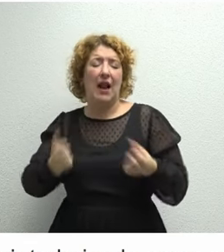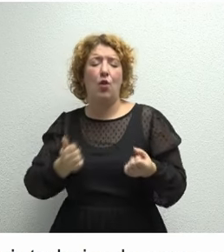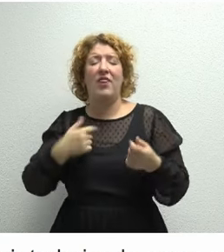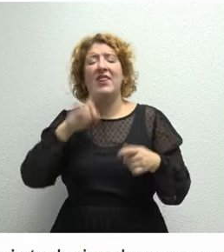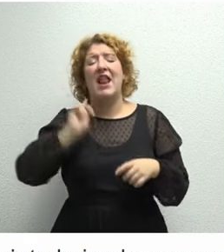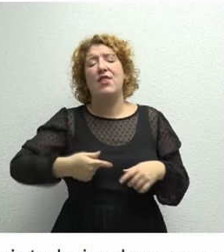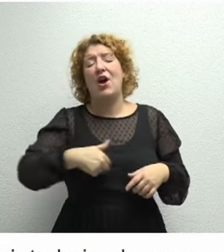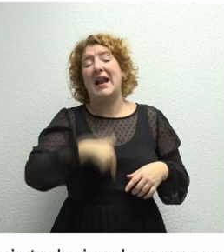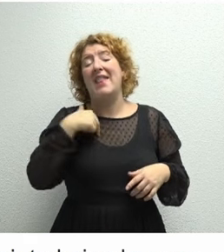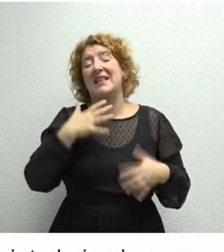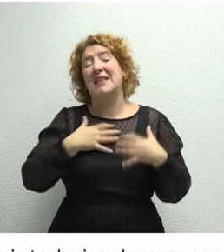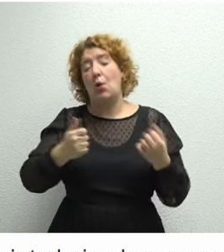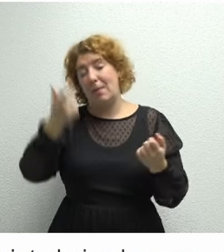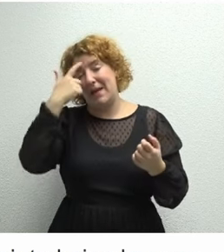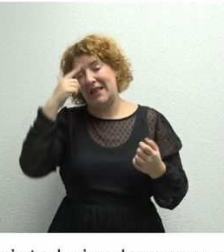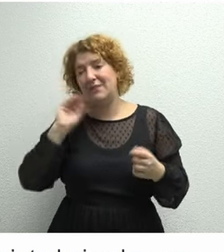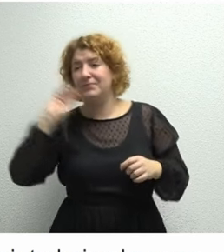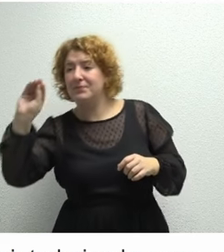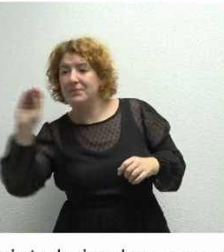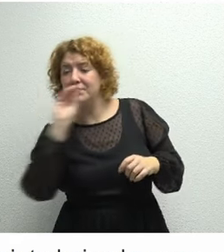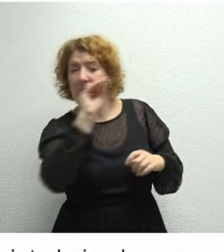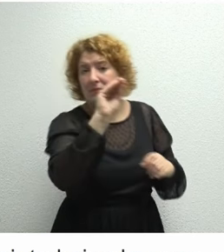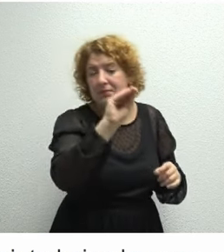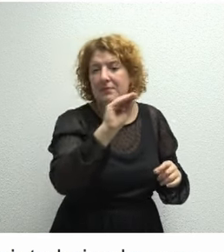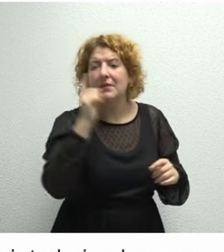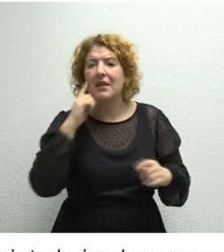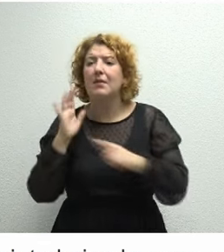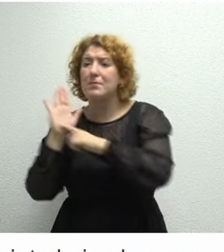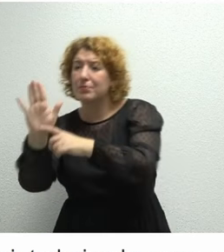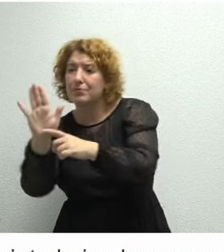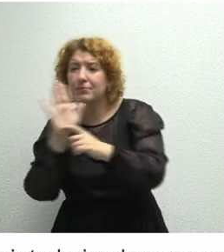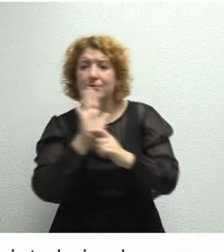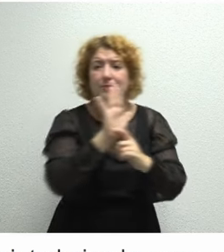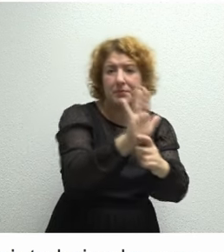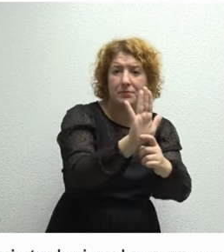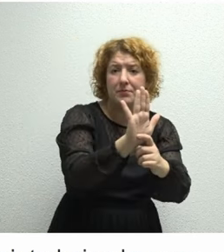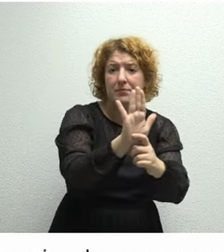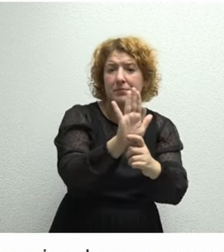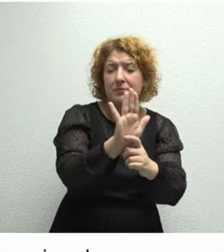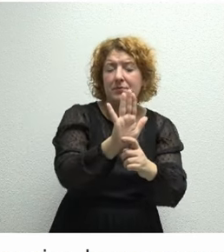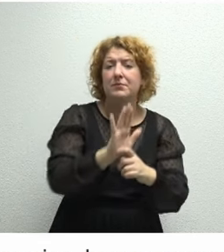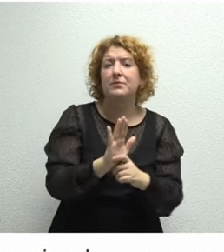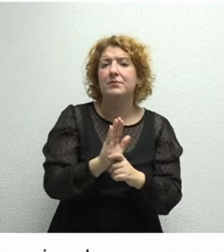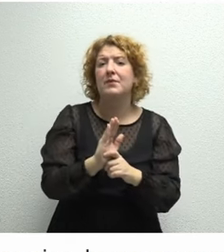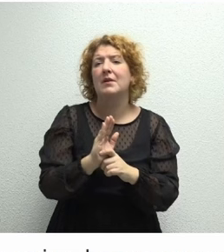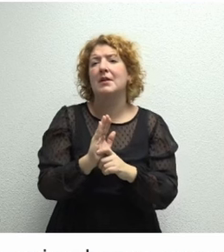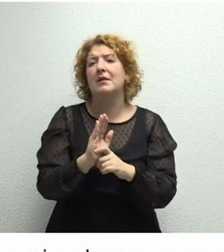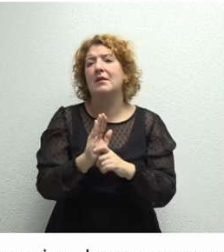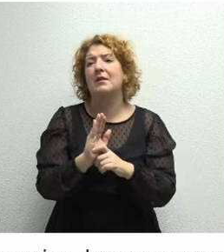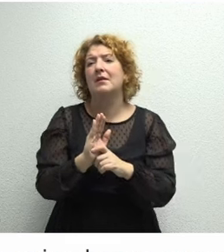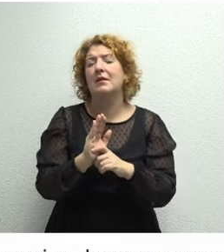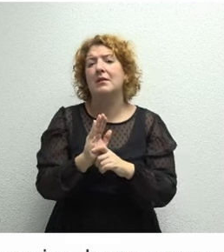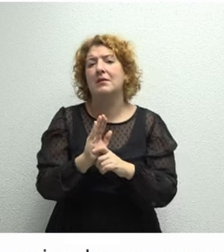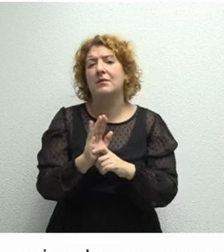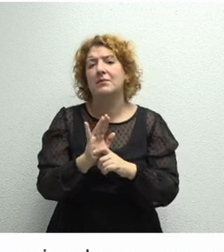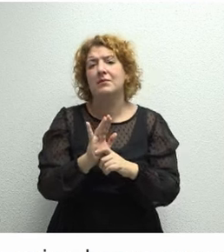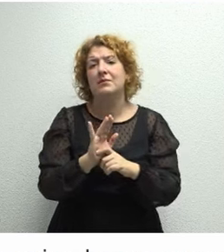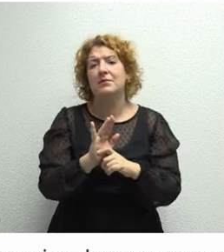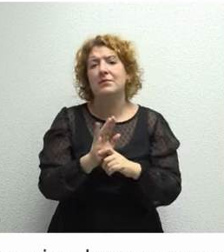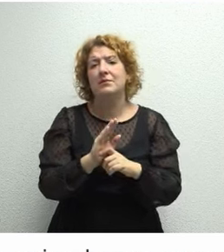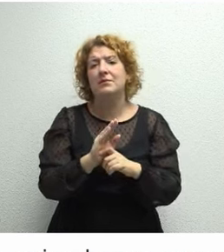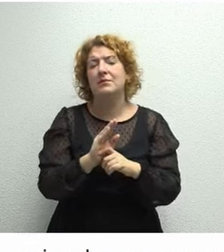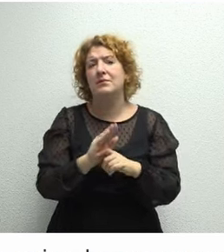a presentarles lo que se está haciendo como punta de lanza En ese sentido y a solicitar y